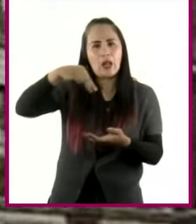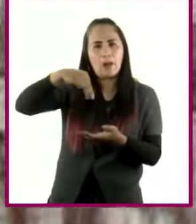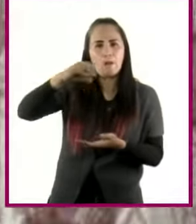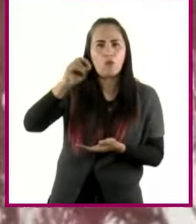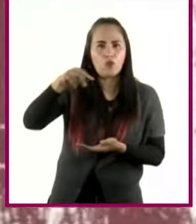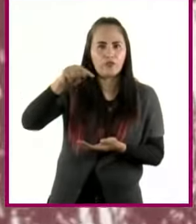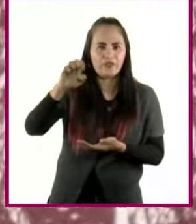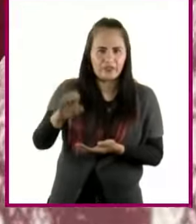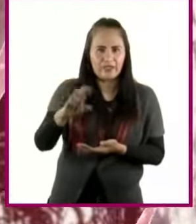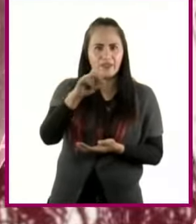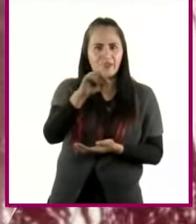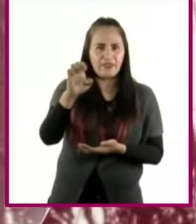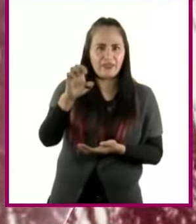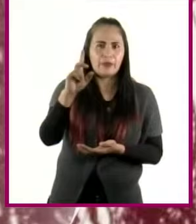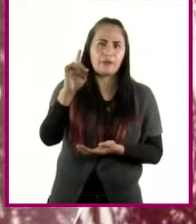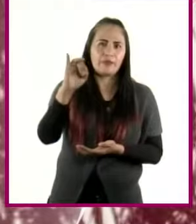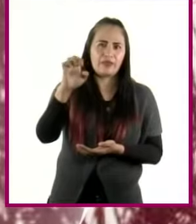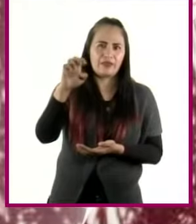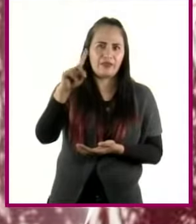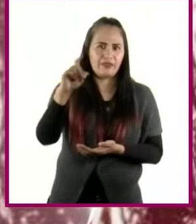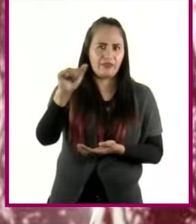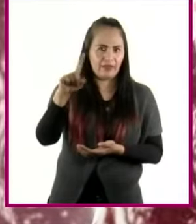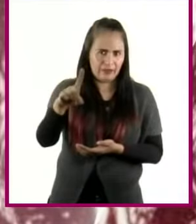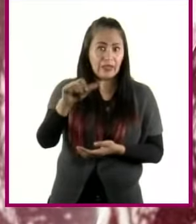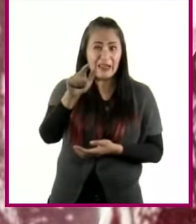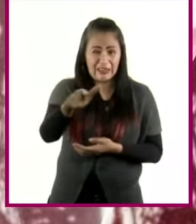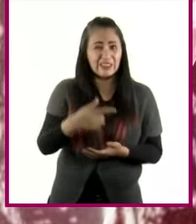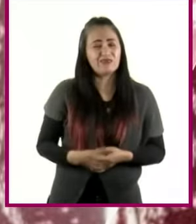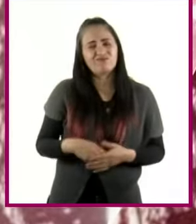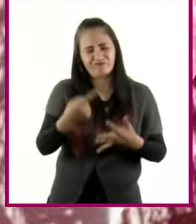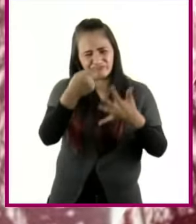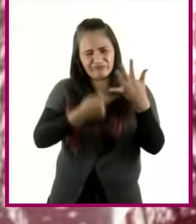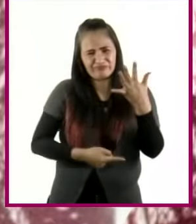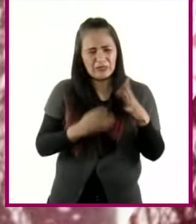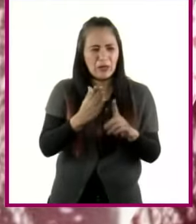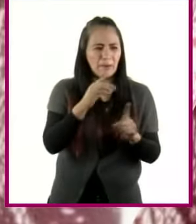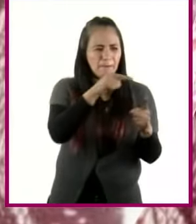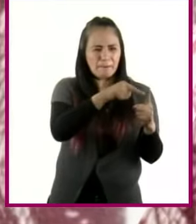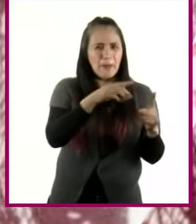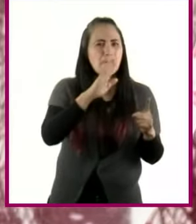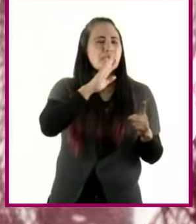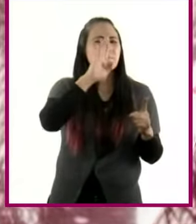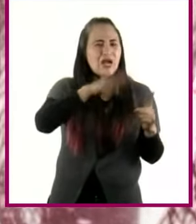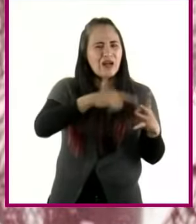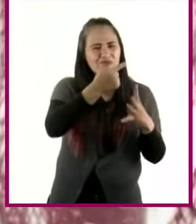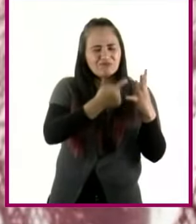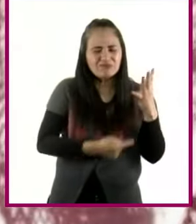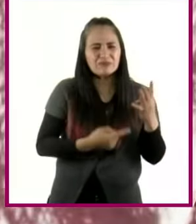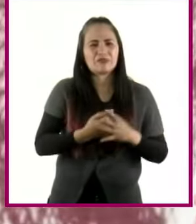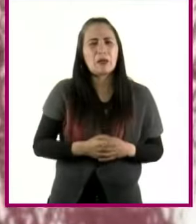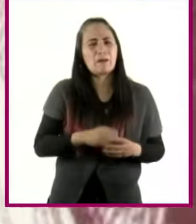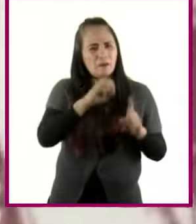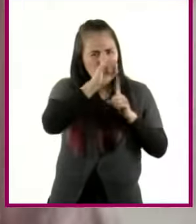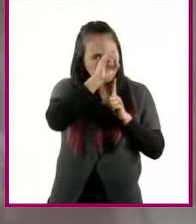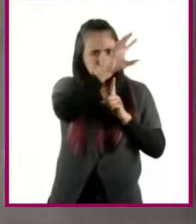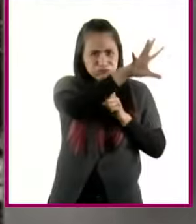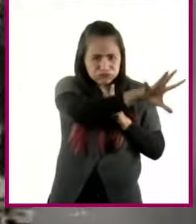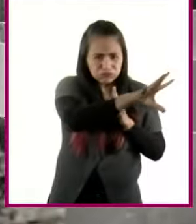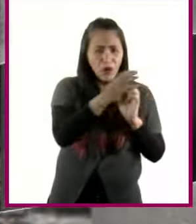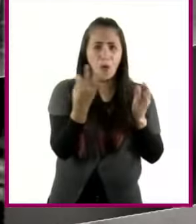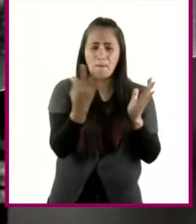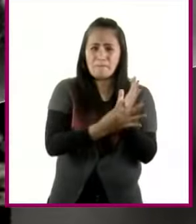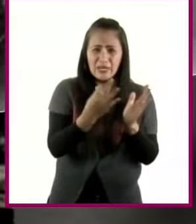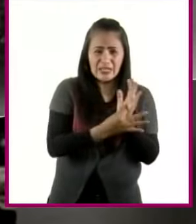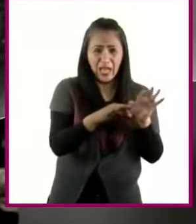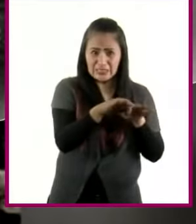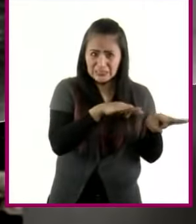muchos otros casos, tiene su lado oscuro. Para el trabajo, tanto en las minas como en la hacienda donde se procesaban los metales preciosos,